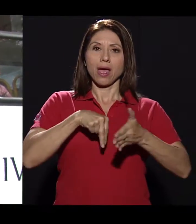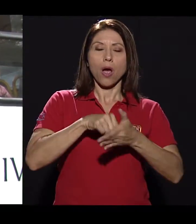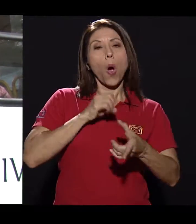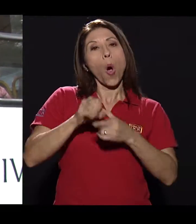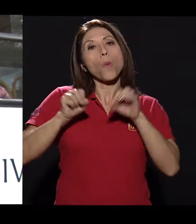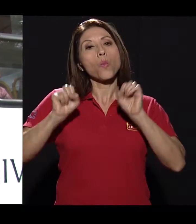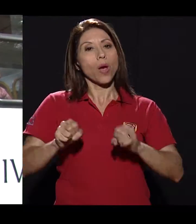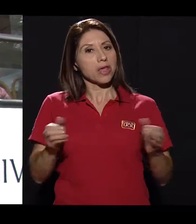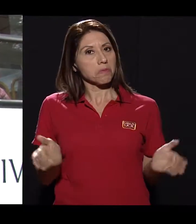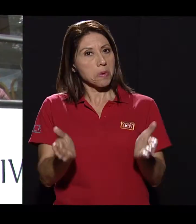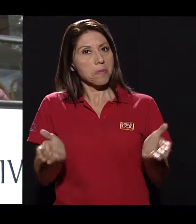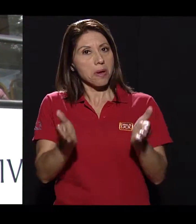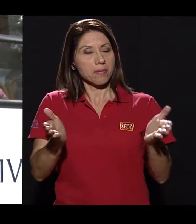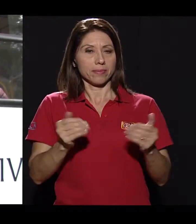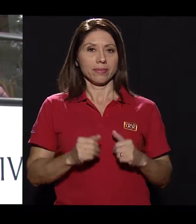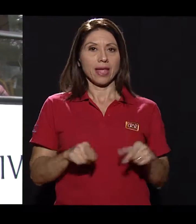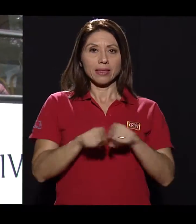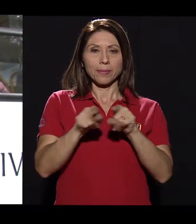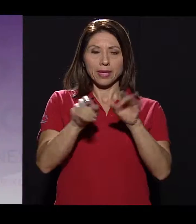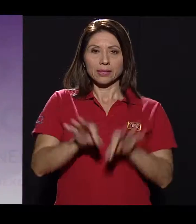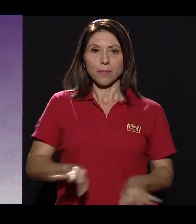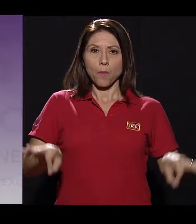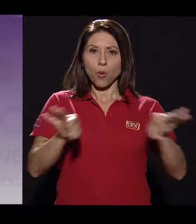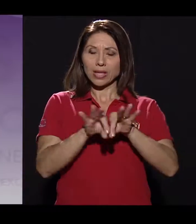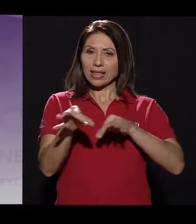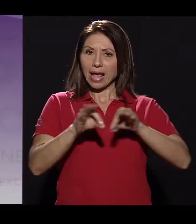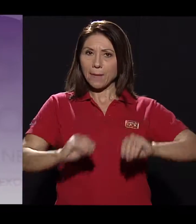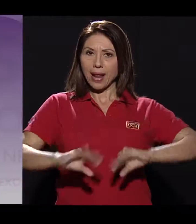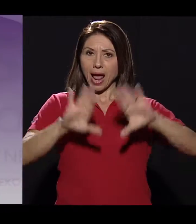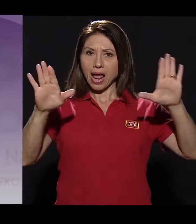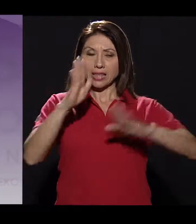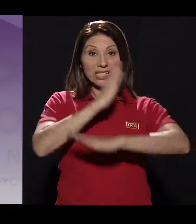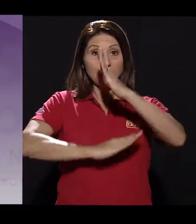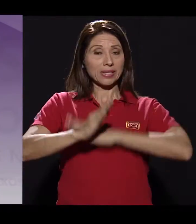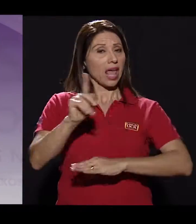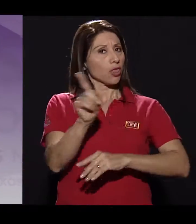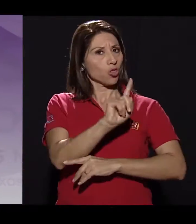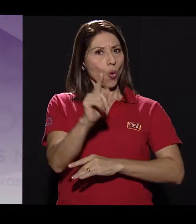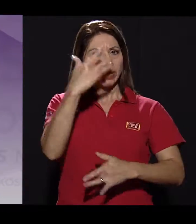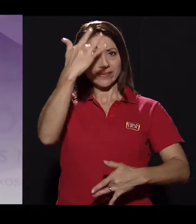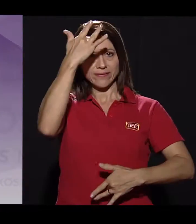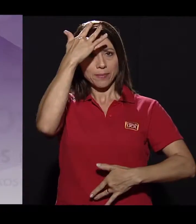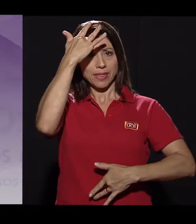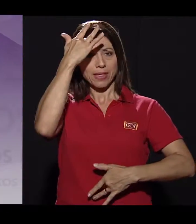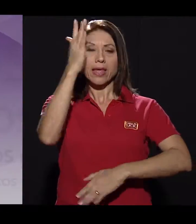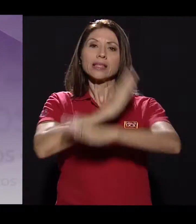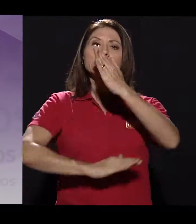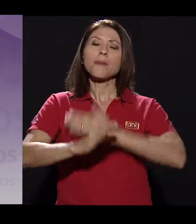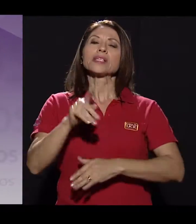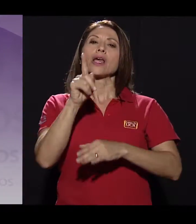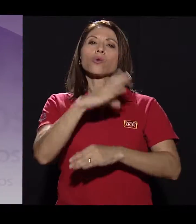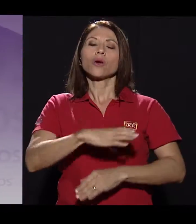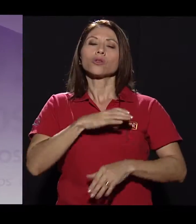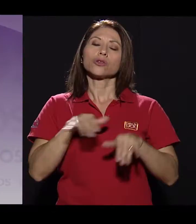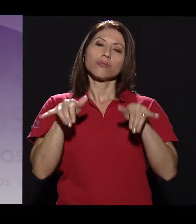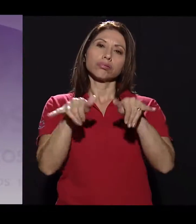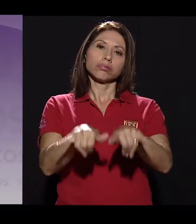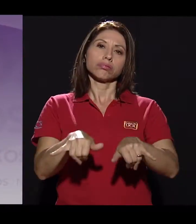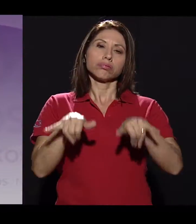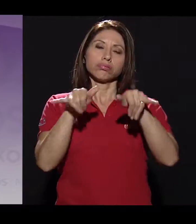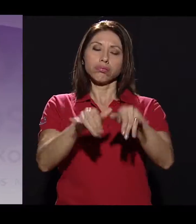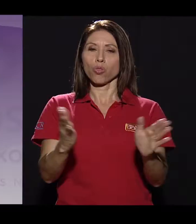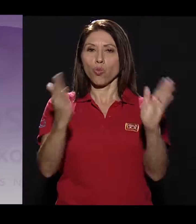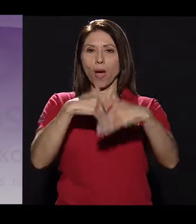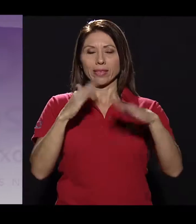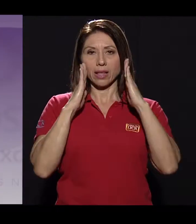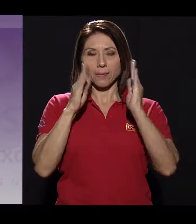sus capacidades. También es importante aclarar que la discapacidad no es una enfermedad, es una condición permanente carente de